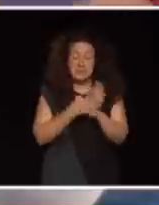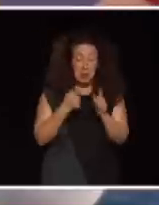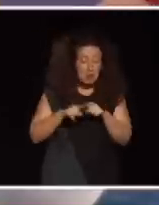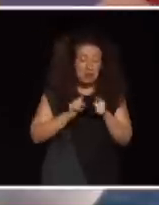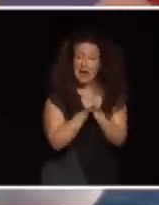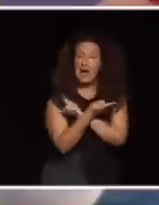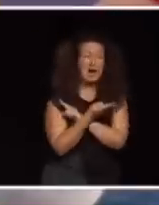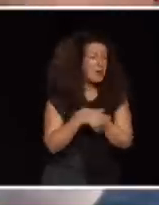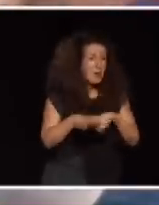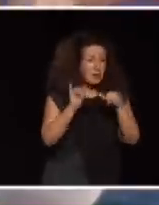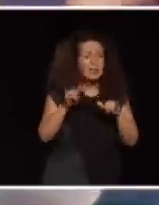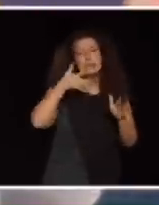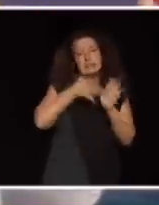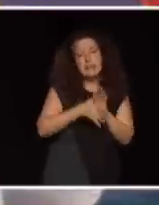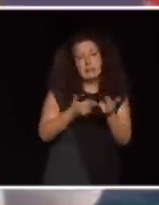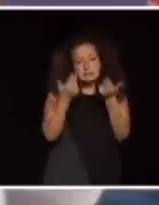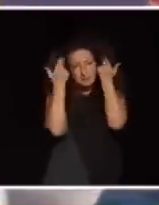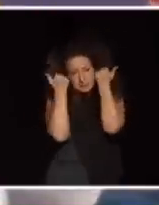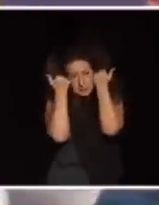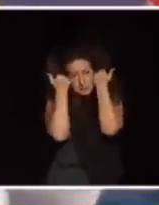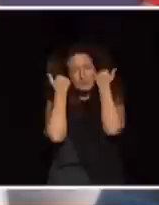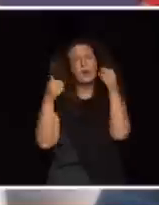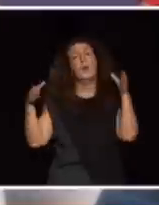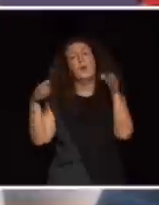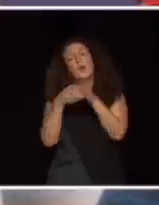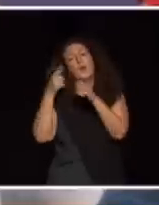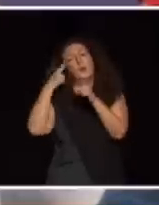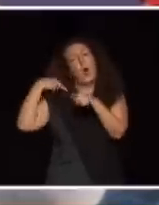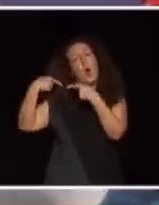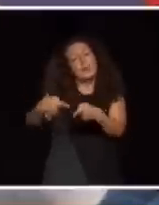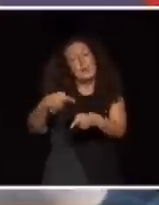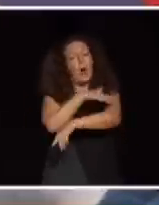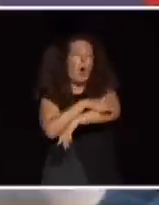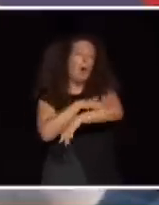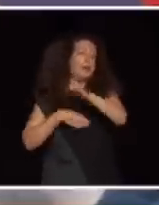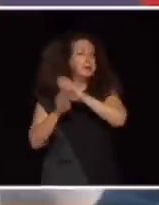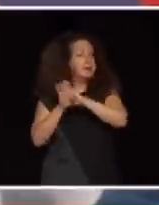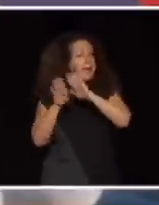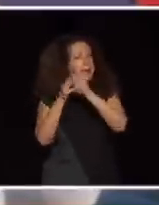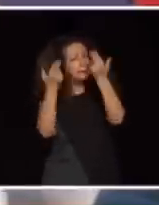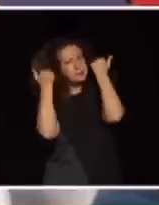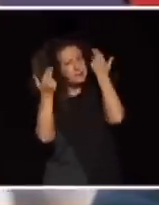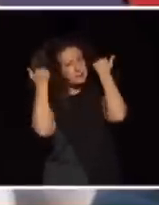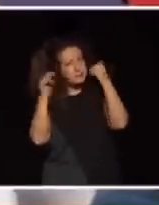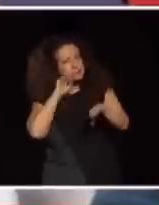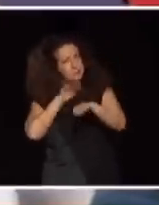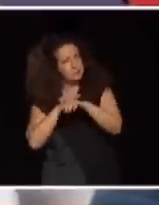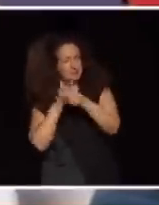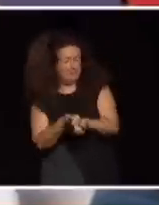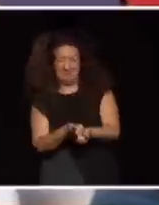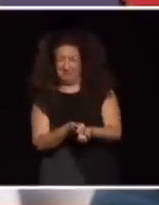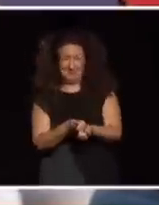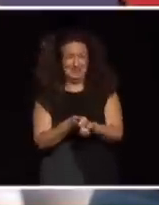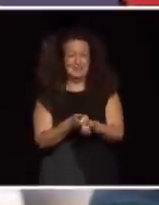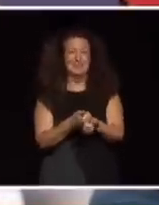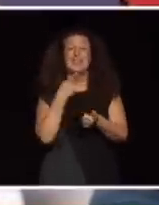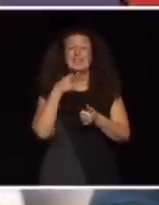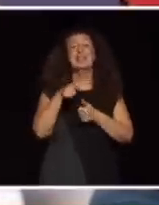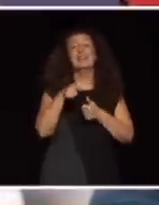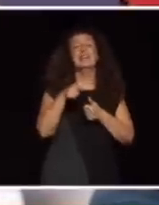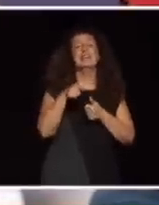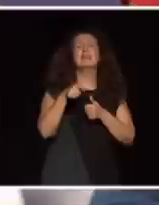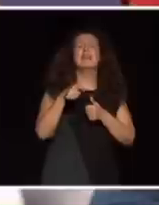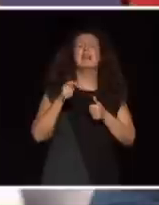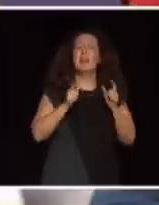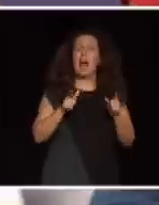cambie, es plegarse a la fuerza conservadora del gobierno en contra de lo que se ha dicho. Quien ha garantizado